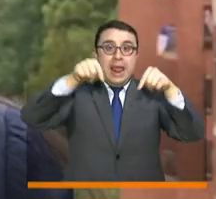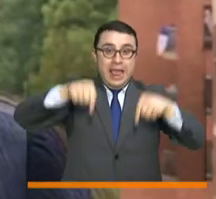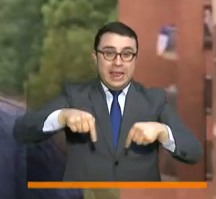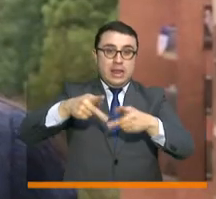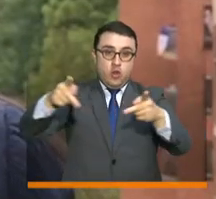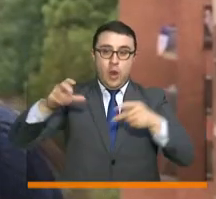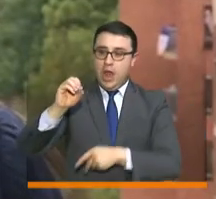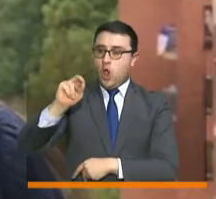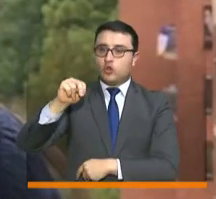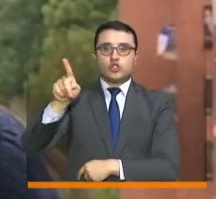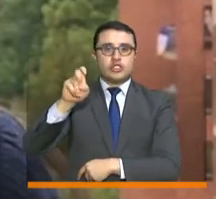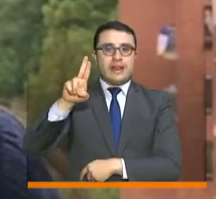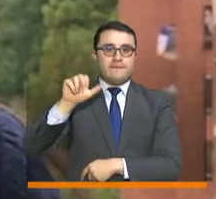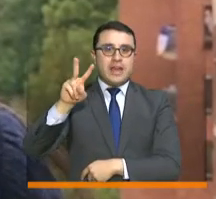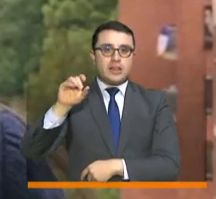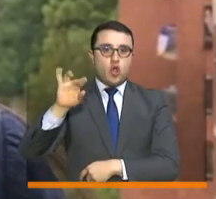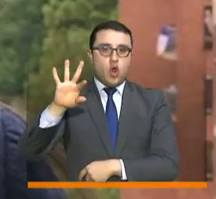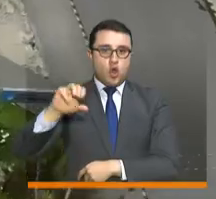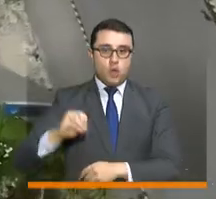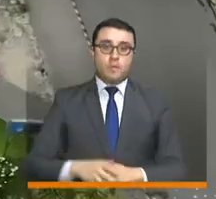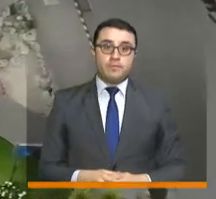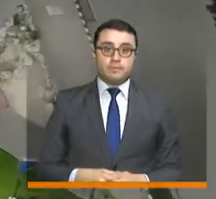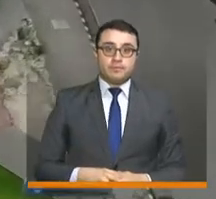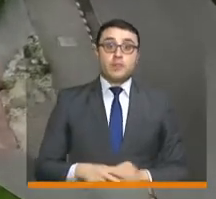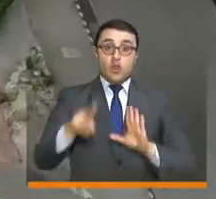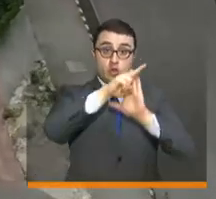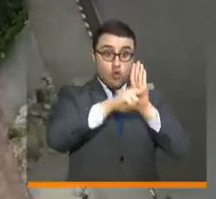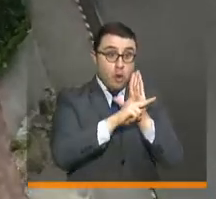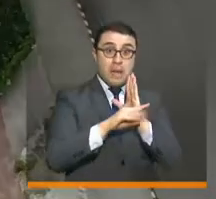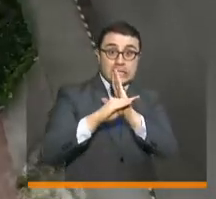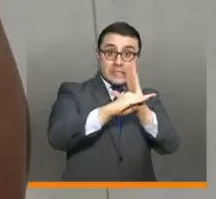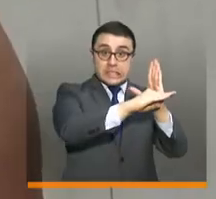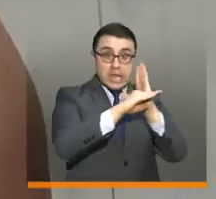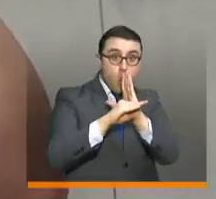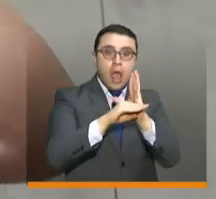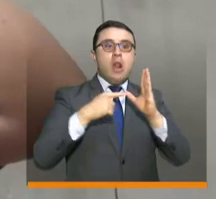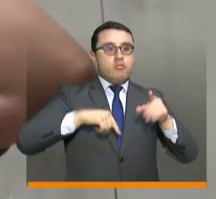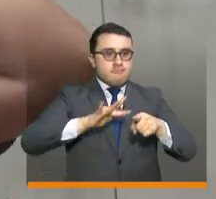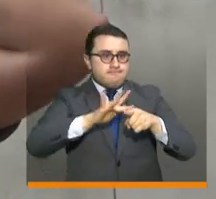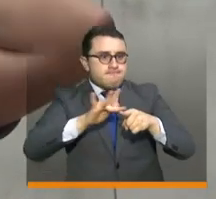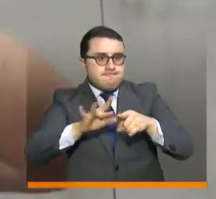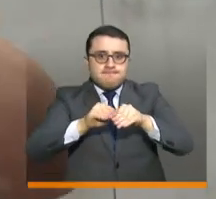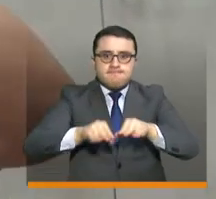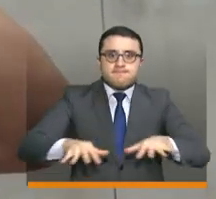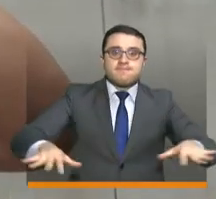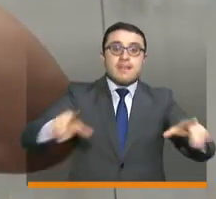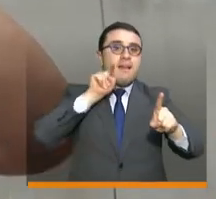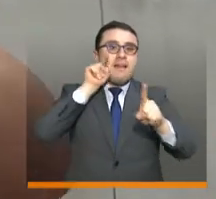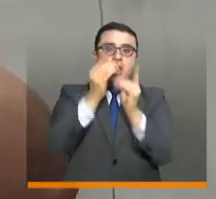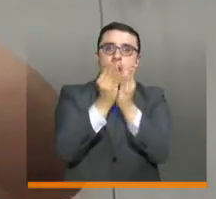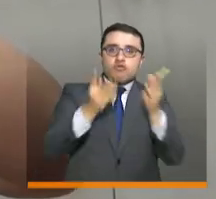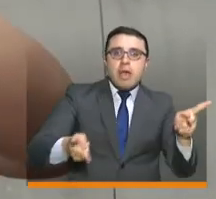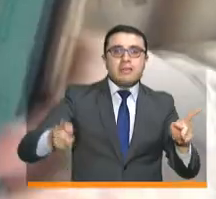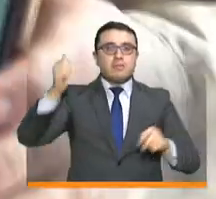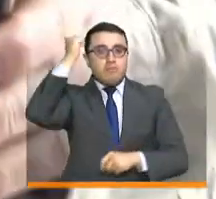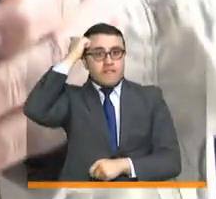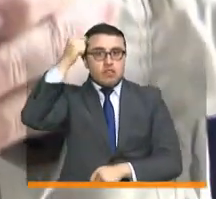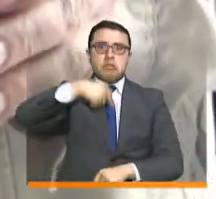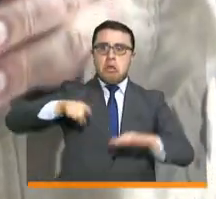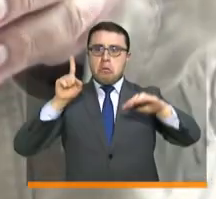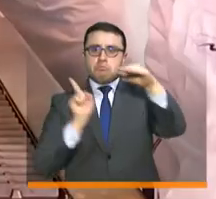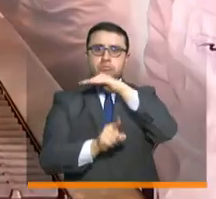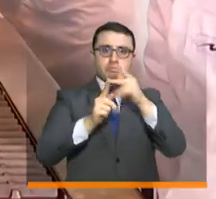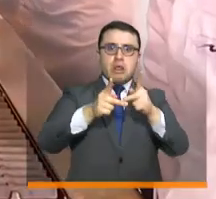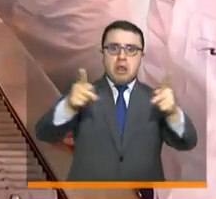Hemos implementado las medidas de bioseguridad conducentes a que nuestros profesores y estudiantes puedan desarrollar de manera segura sus